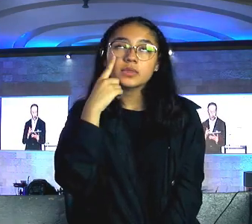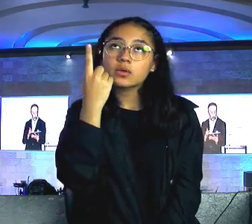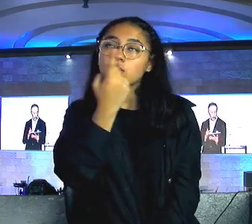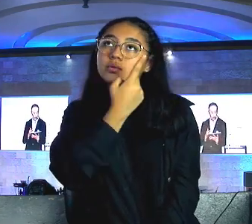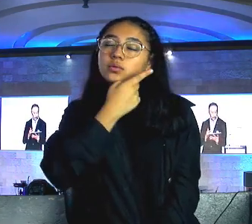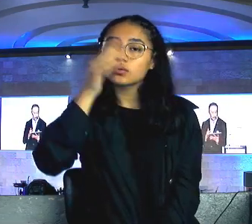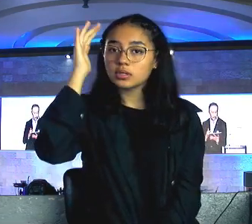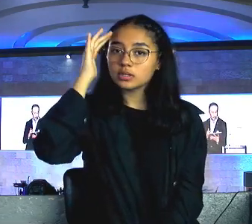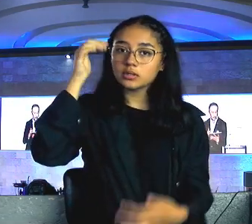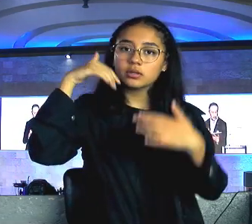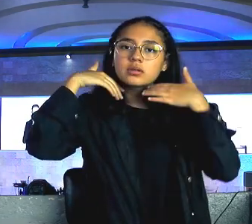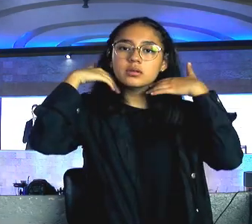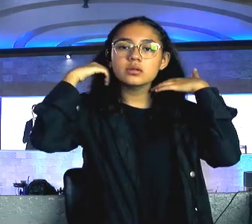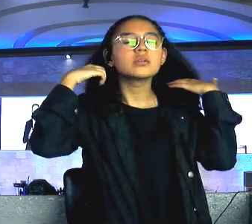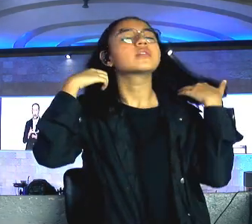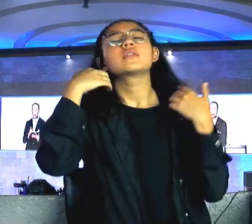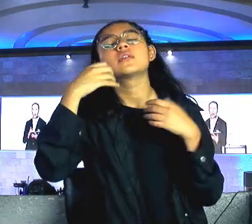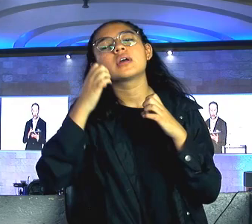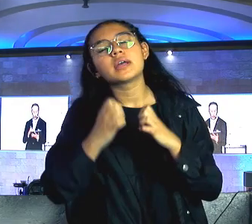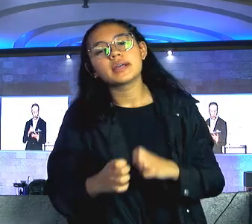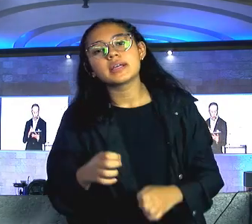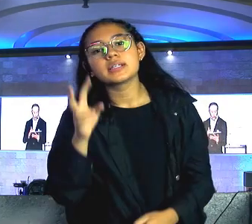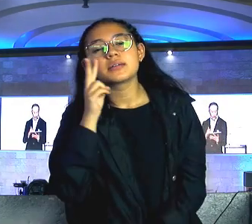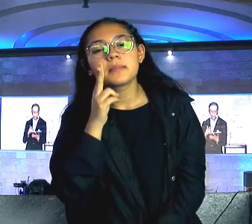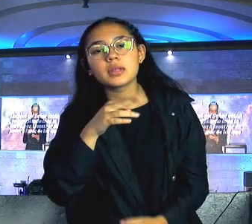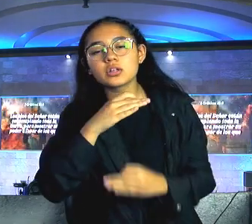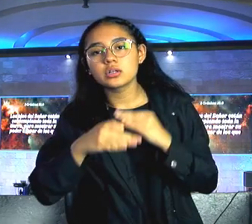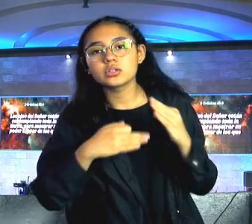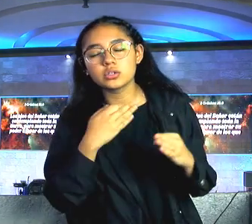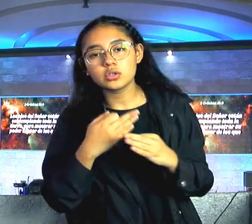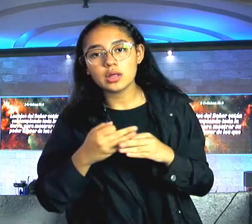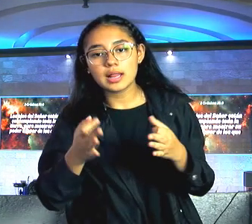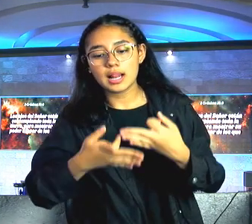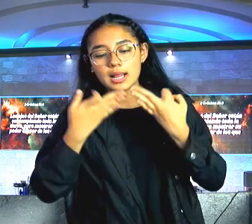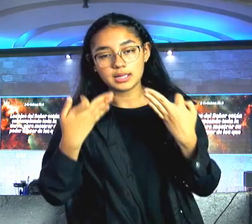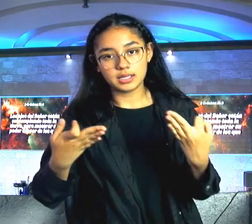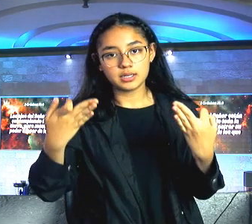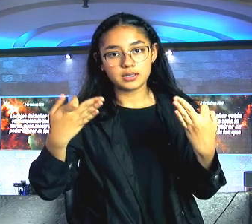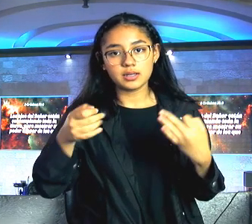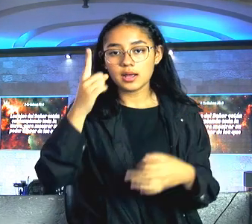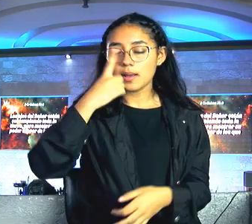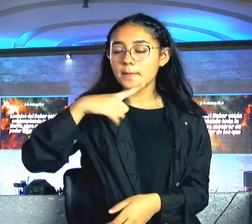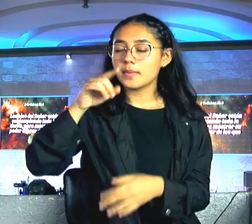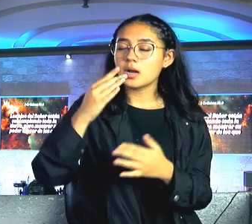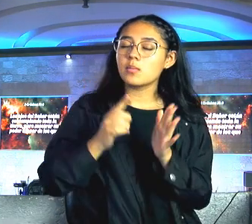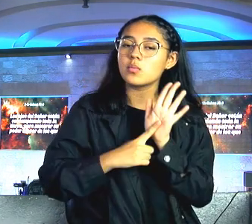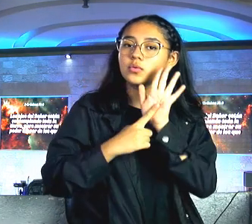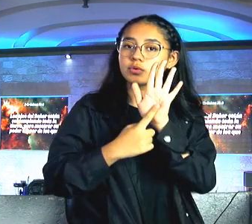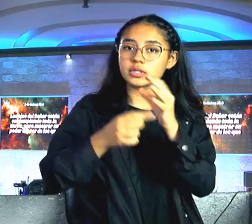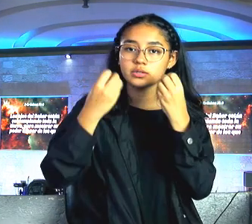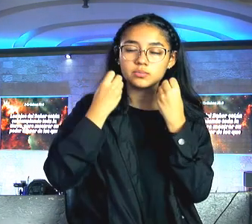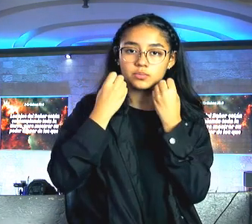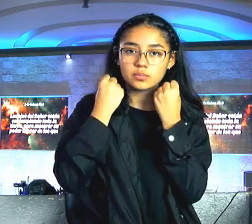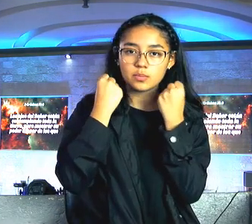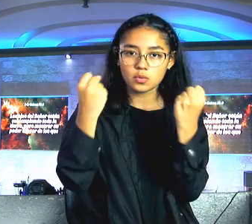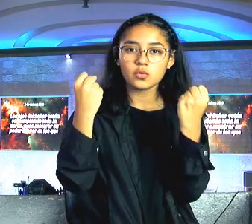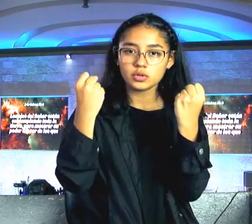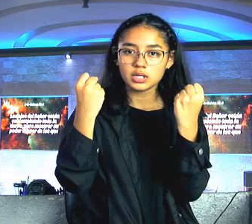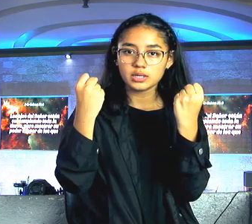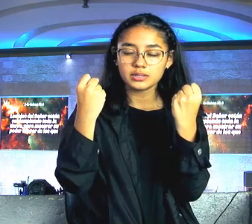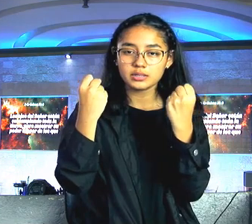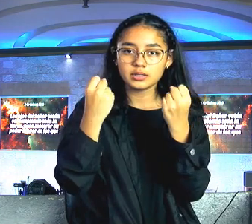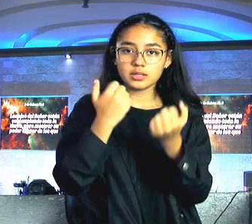Señor están contemplando toda la tierra para mostrar su poder a